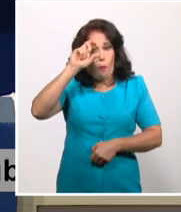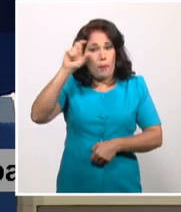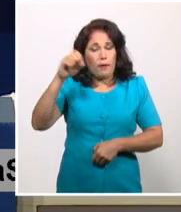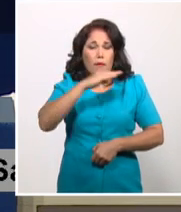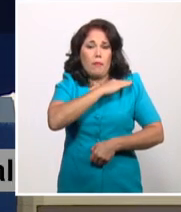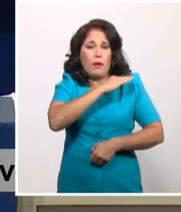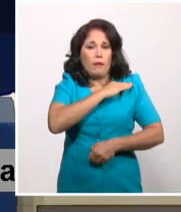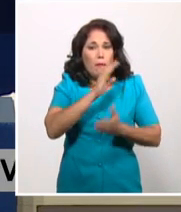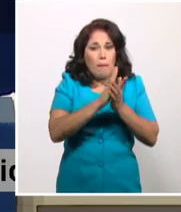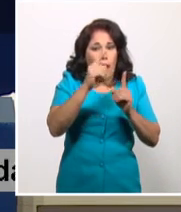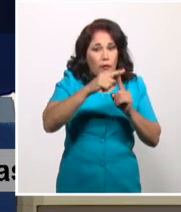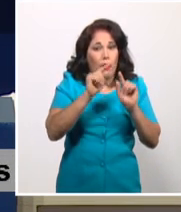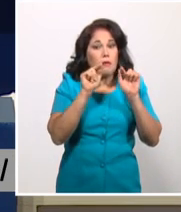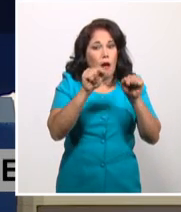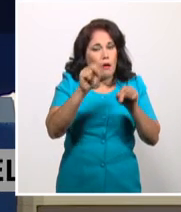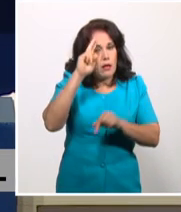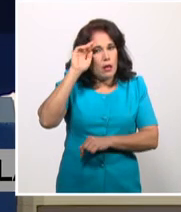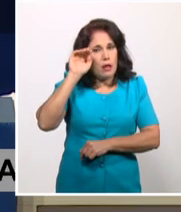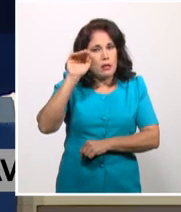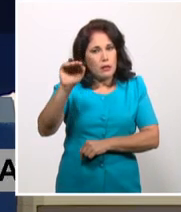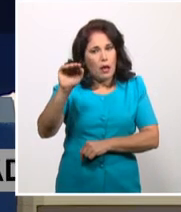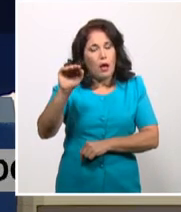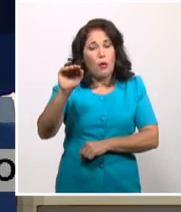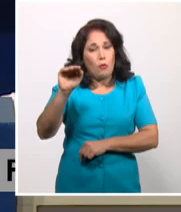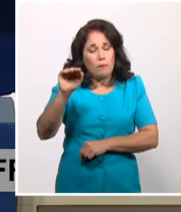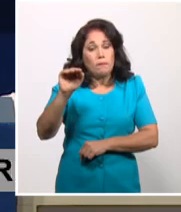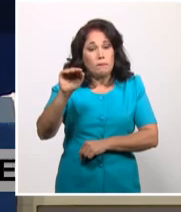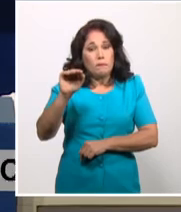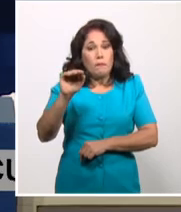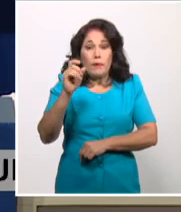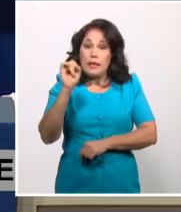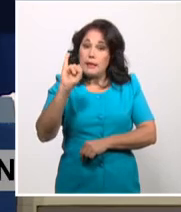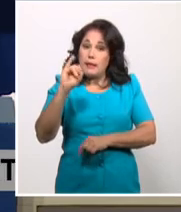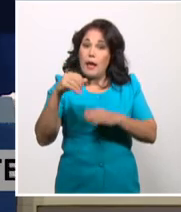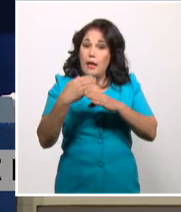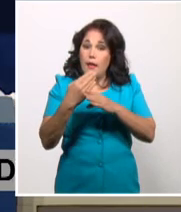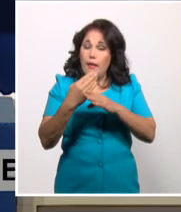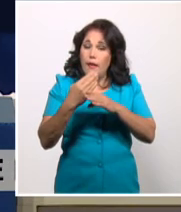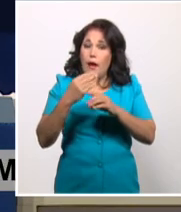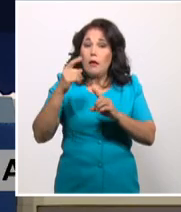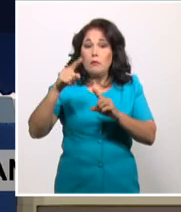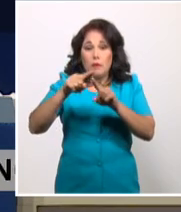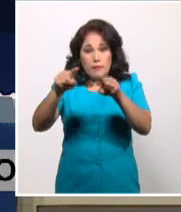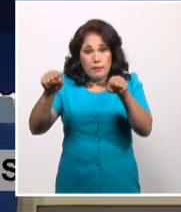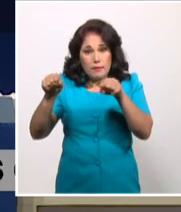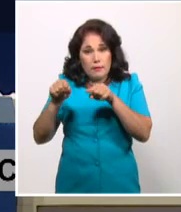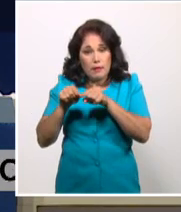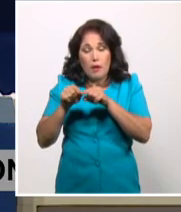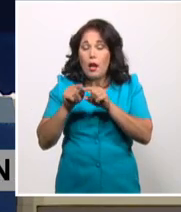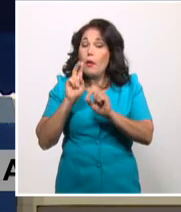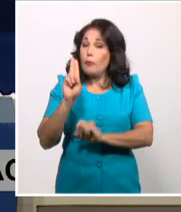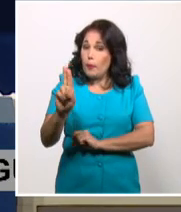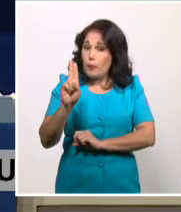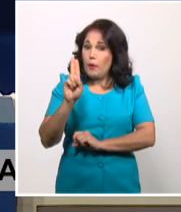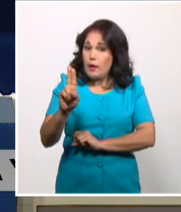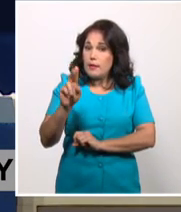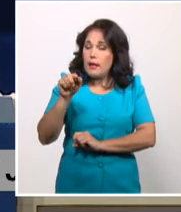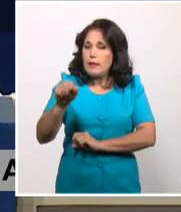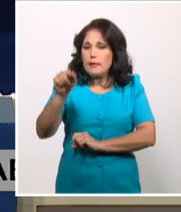Militar de esta ciudad, que ya lleva 6 días en terapia intensiva y que este paciente